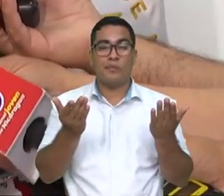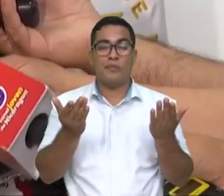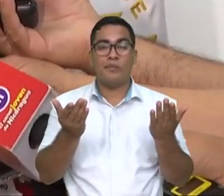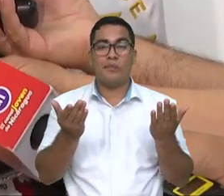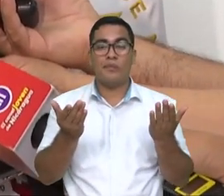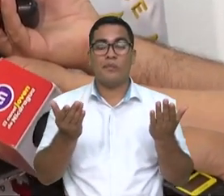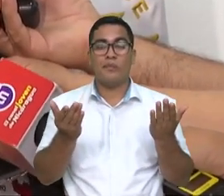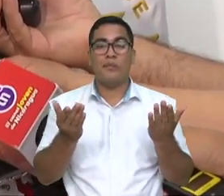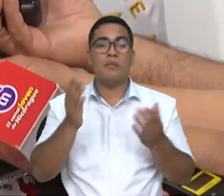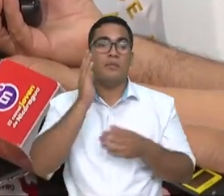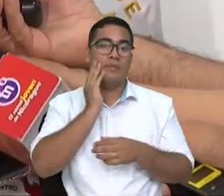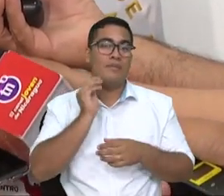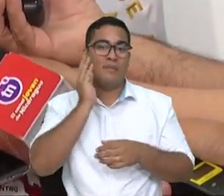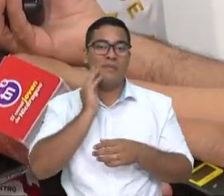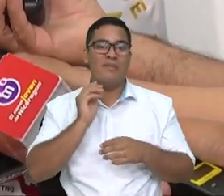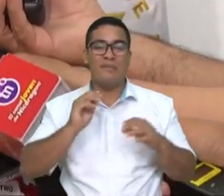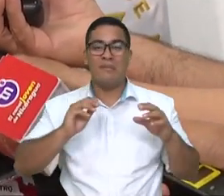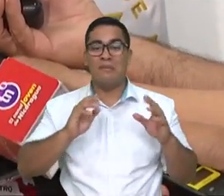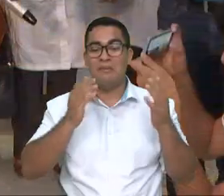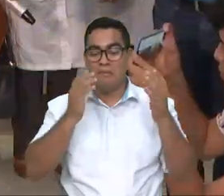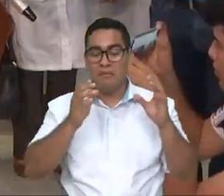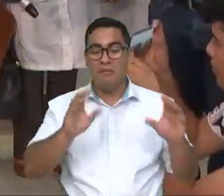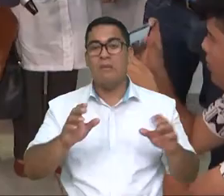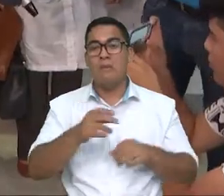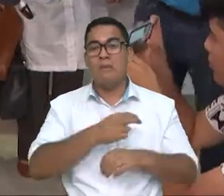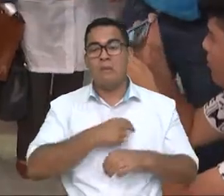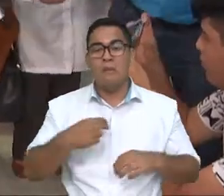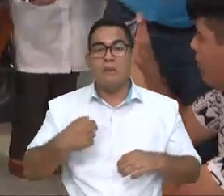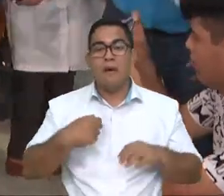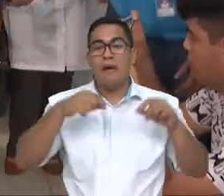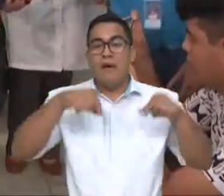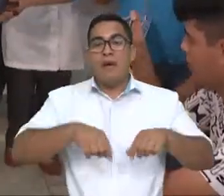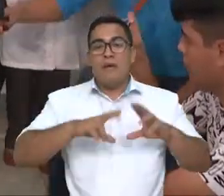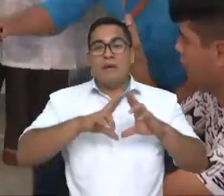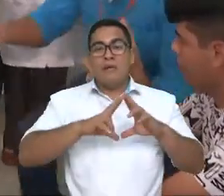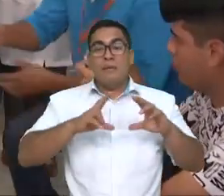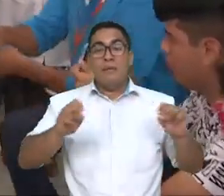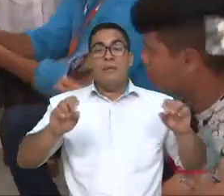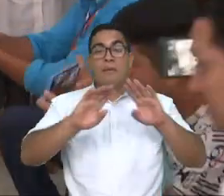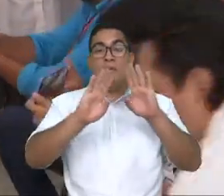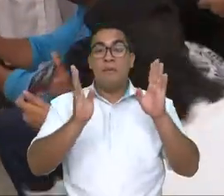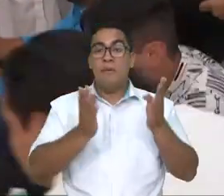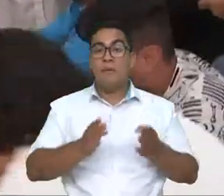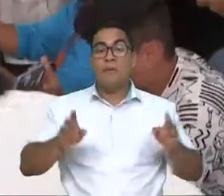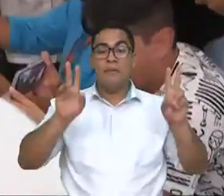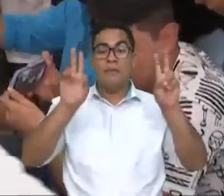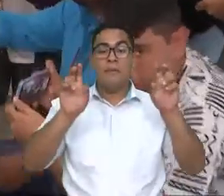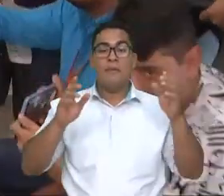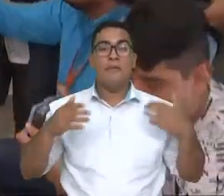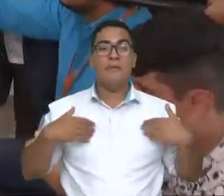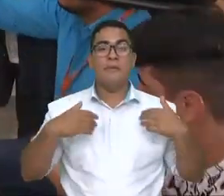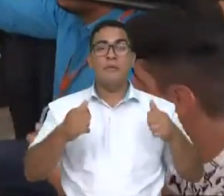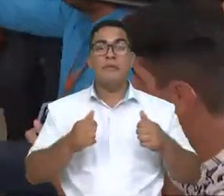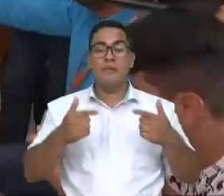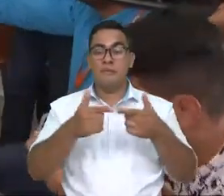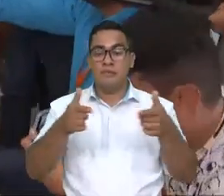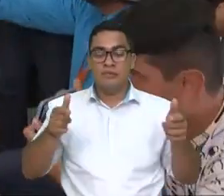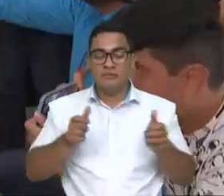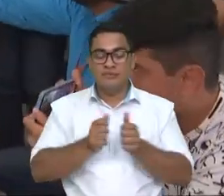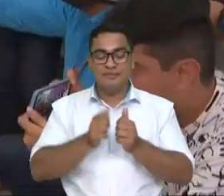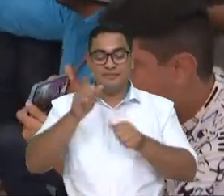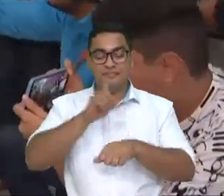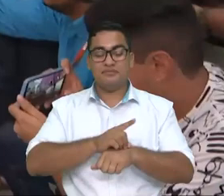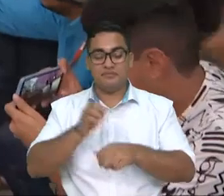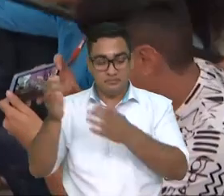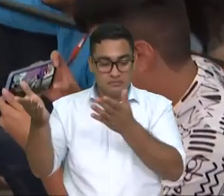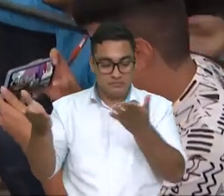vamos a obtener experiencias de las cosas que se han hecho por acá. La asesora presidencial en temas de salud recibió a la brigada y agradeció